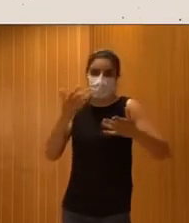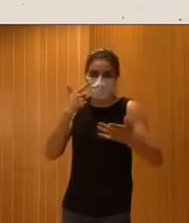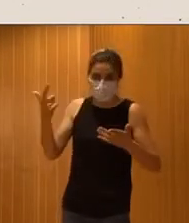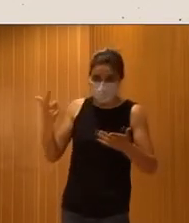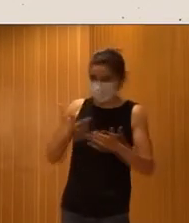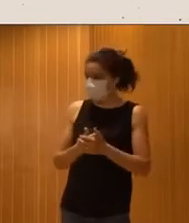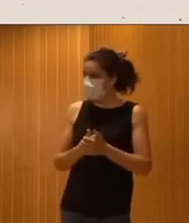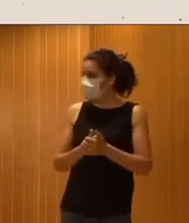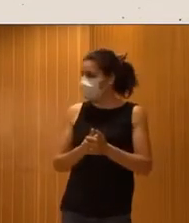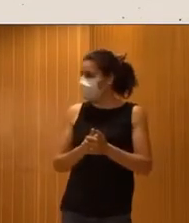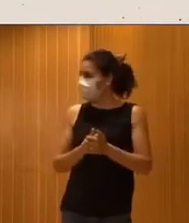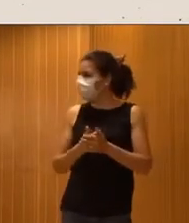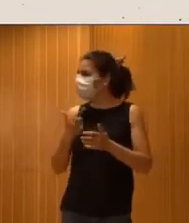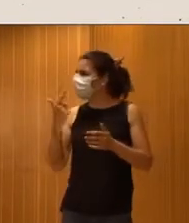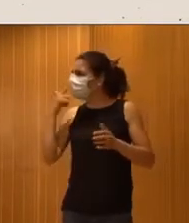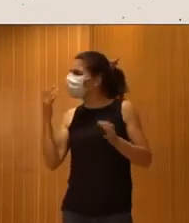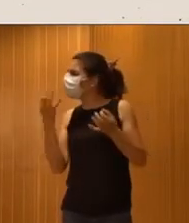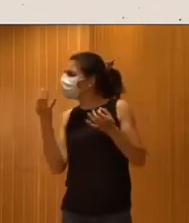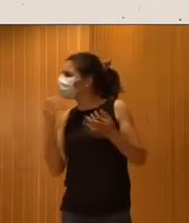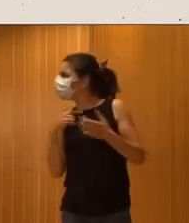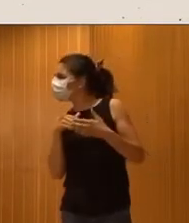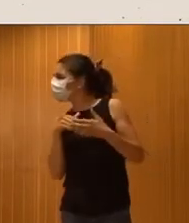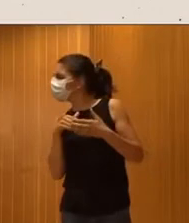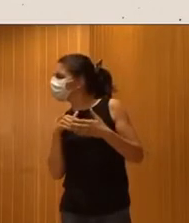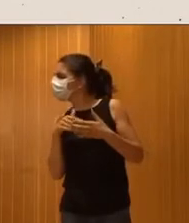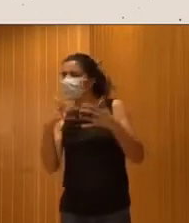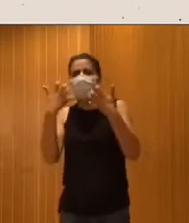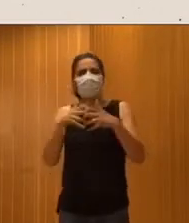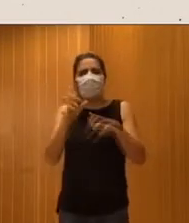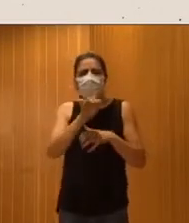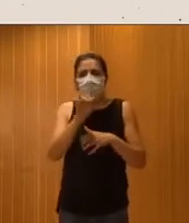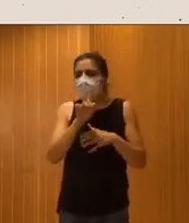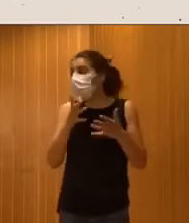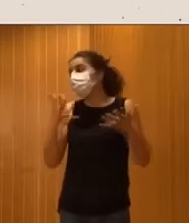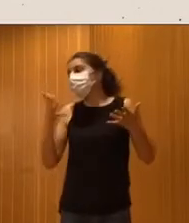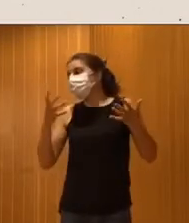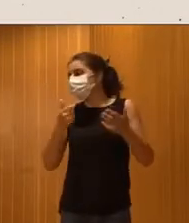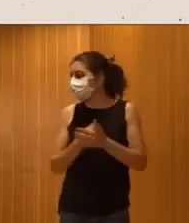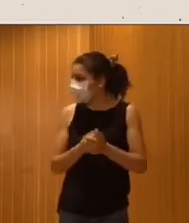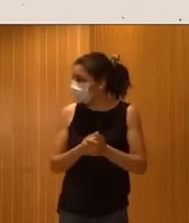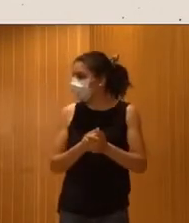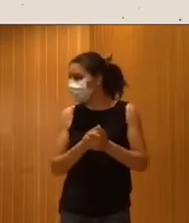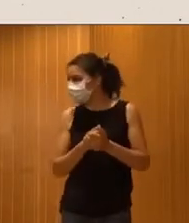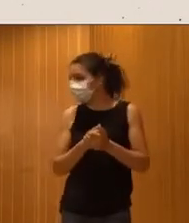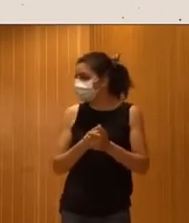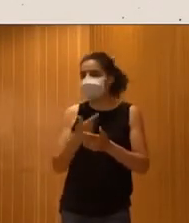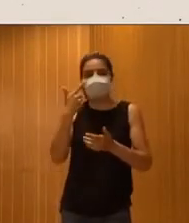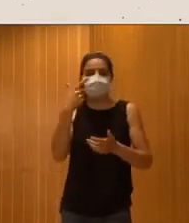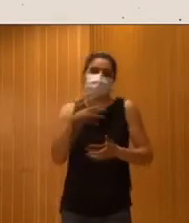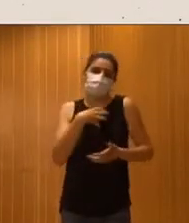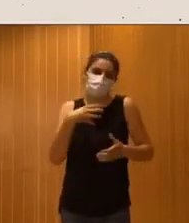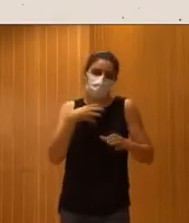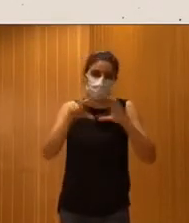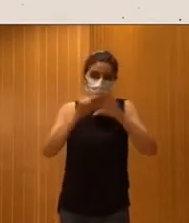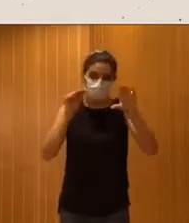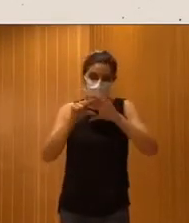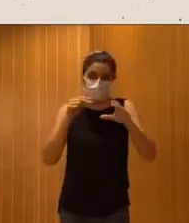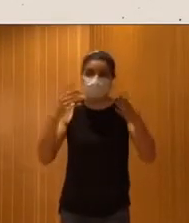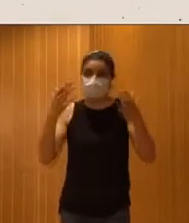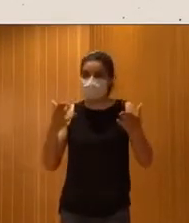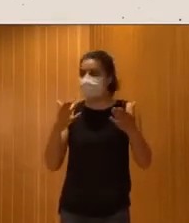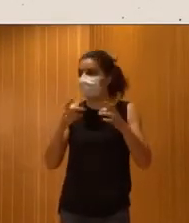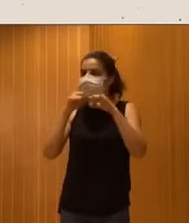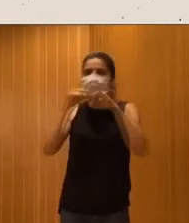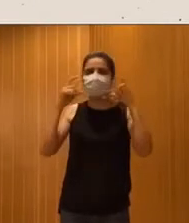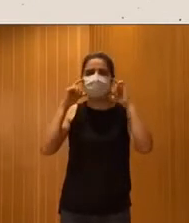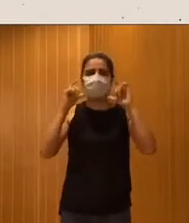esta señora. Oh, ¿qué pasa ahí? No funciona, ¿no? Bueno, pues nada, volvemos. Pues me voy a